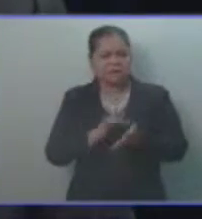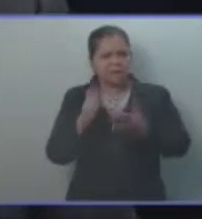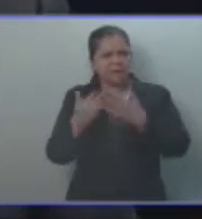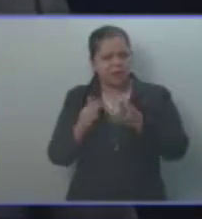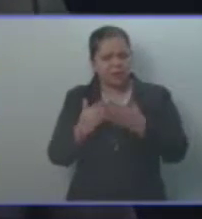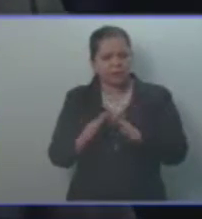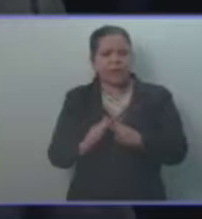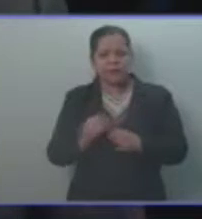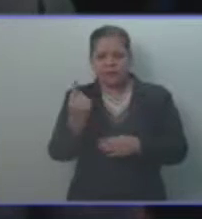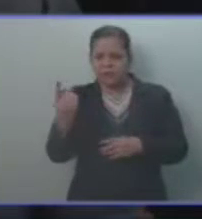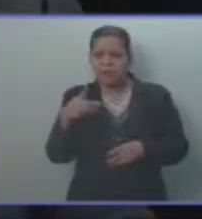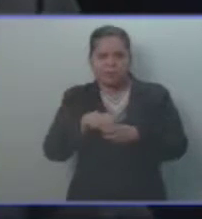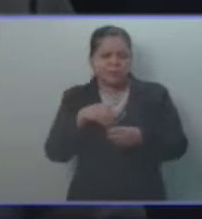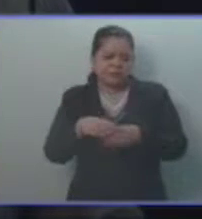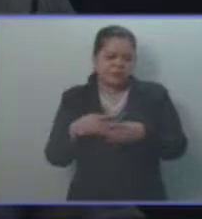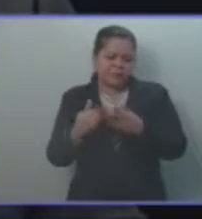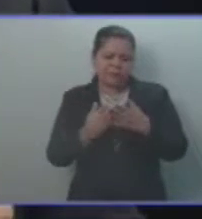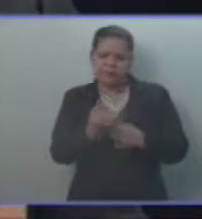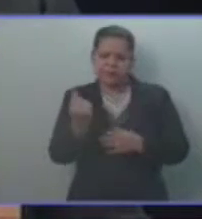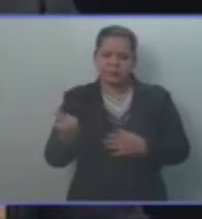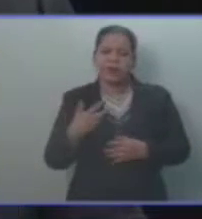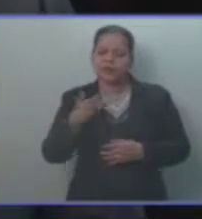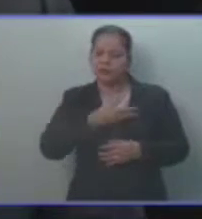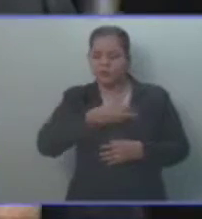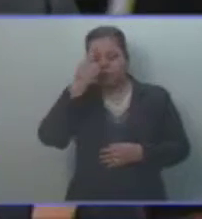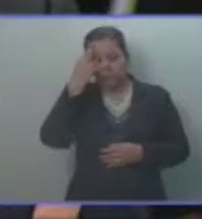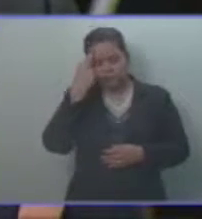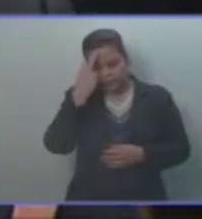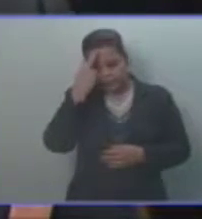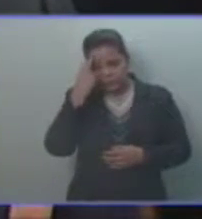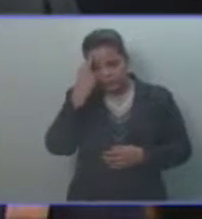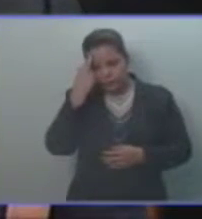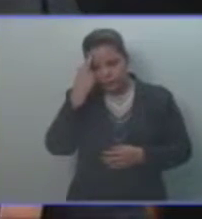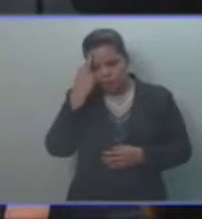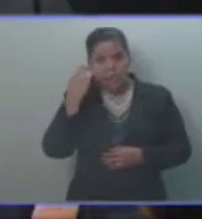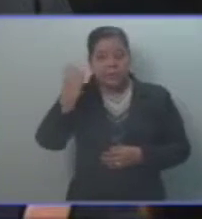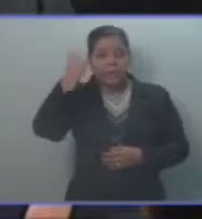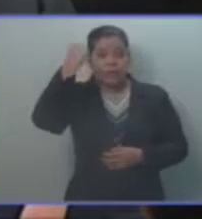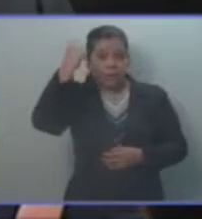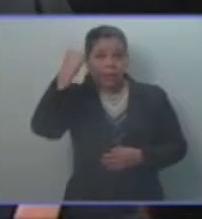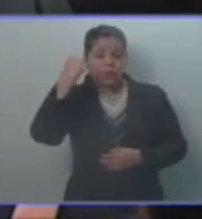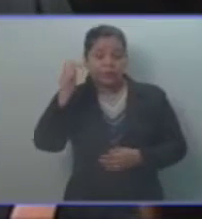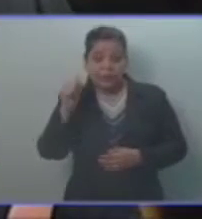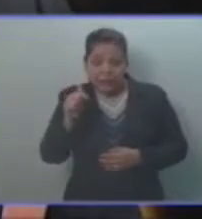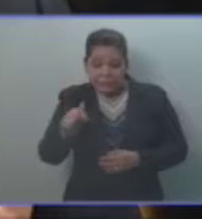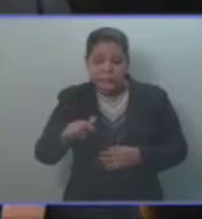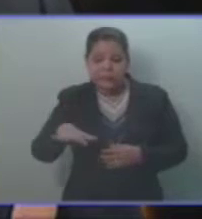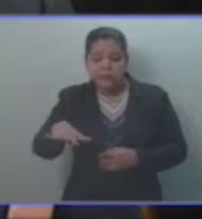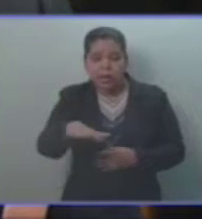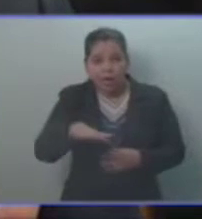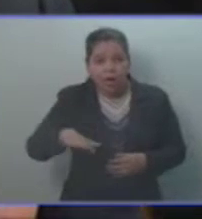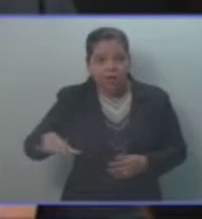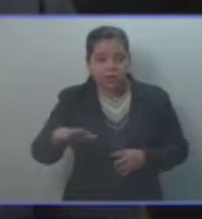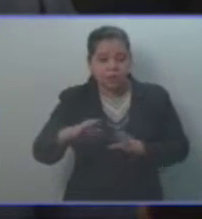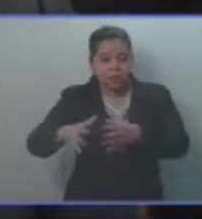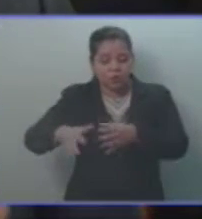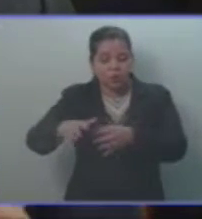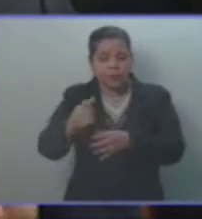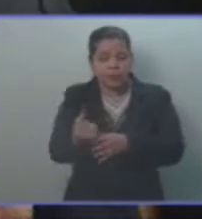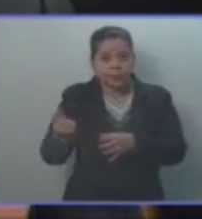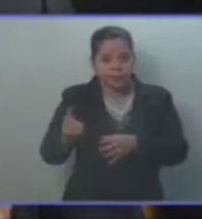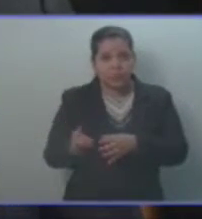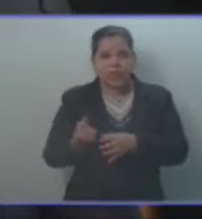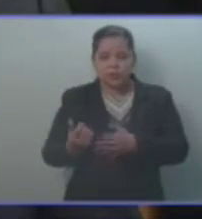personas con discapacidad a hacer una reflexión de lo importante que es este segmento para aportar al